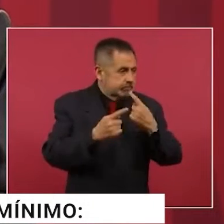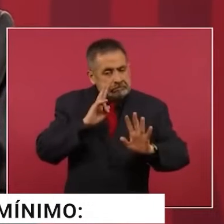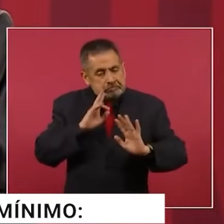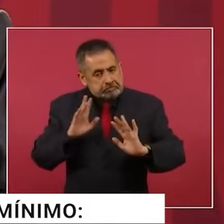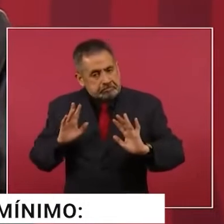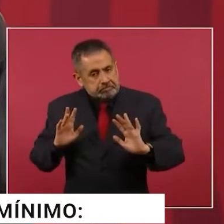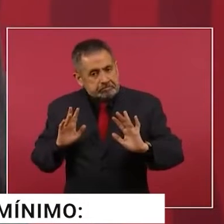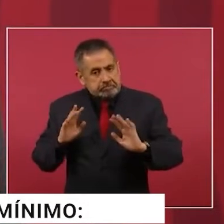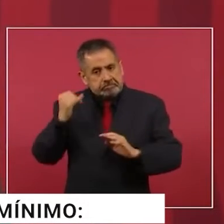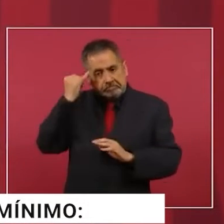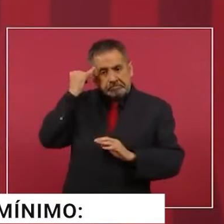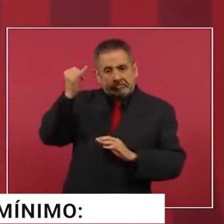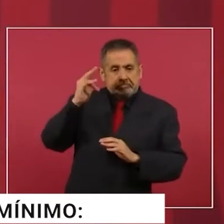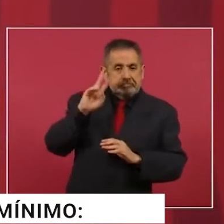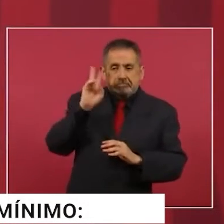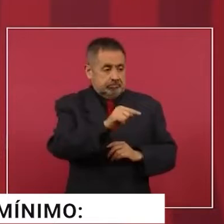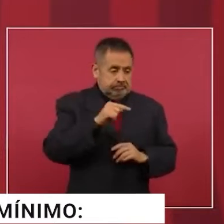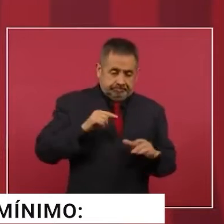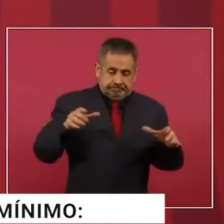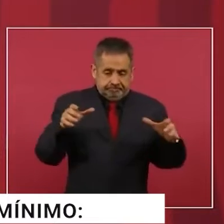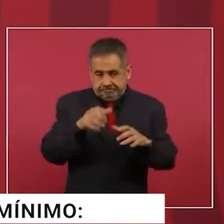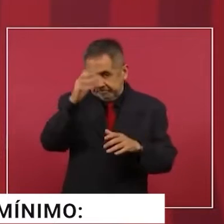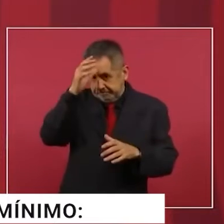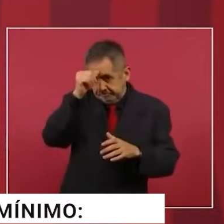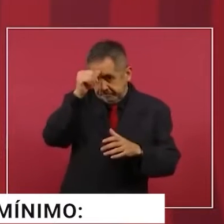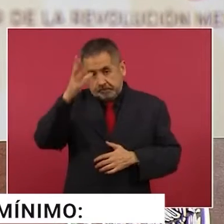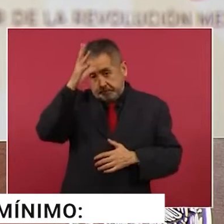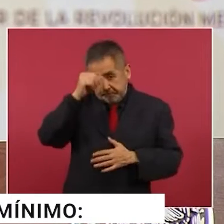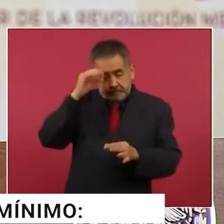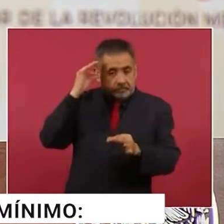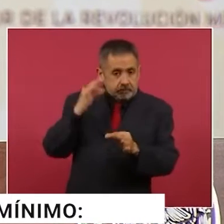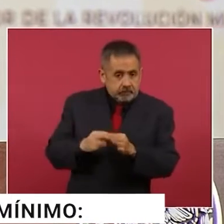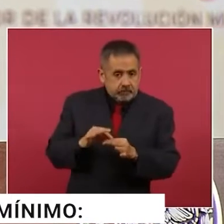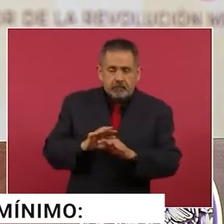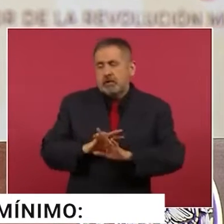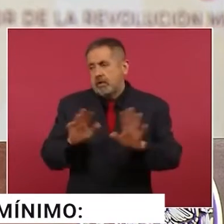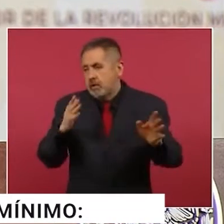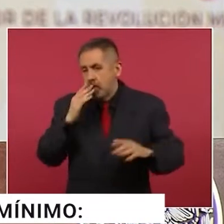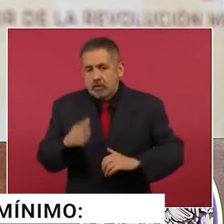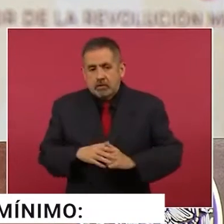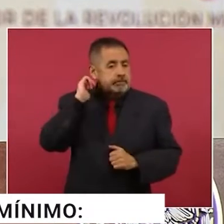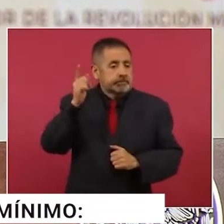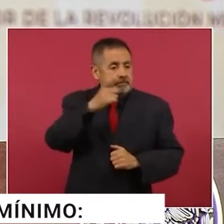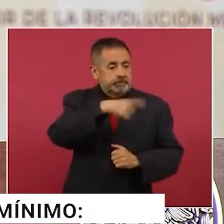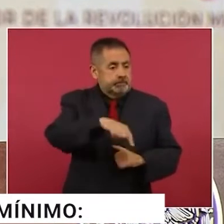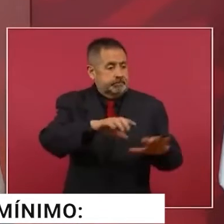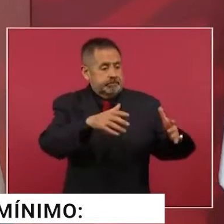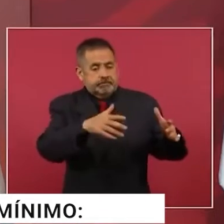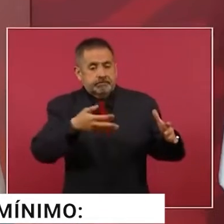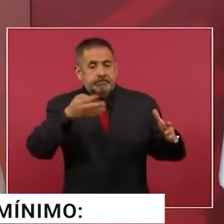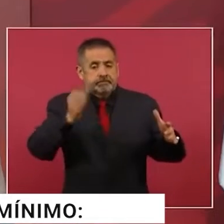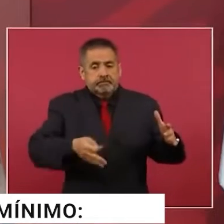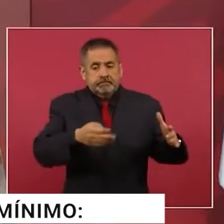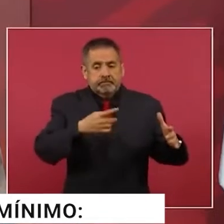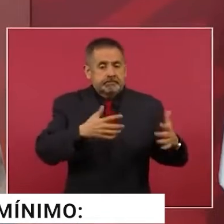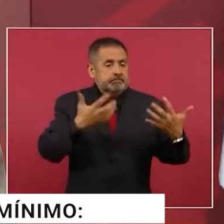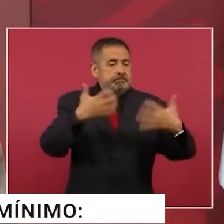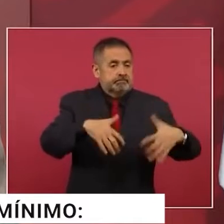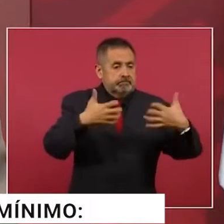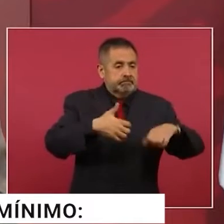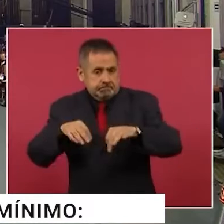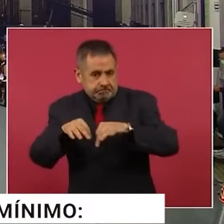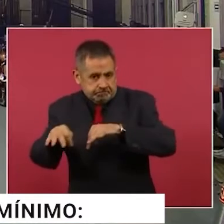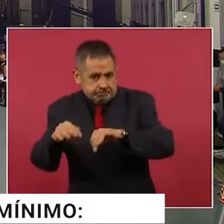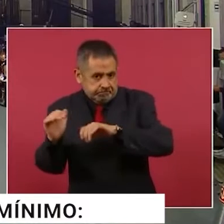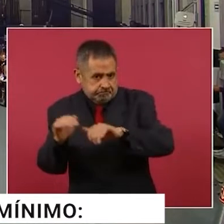ideal es que se acuerde por consenso, que lo acepte el sector empresarial, el sector